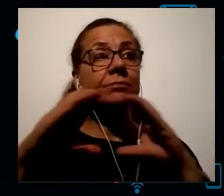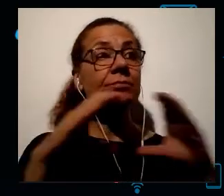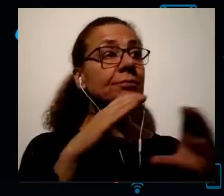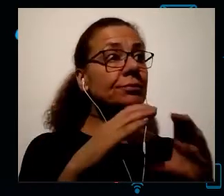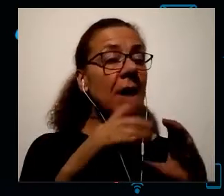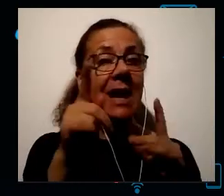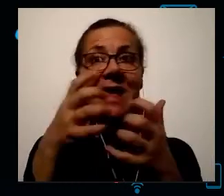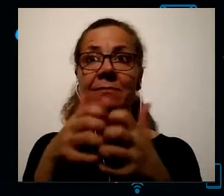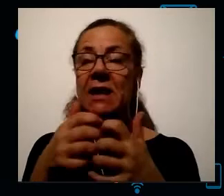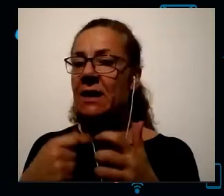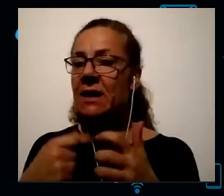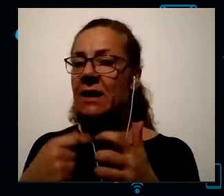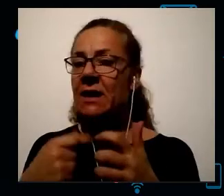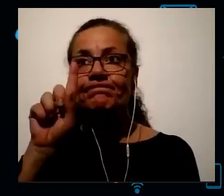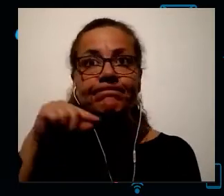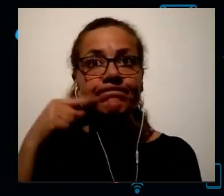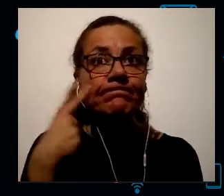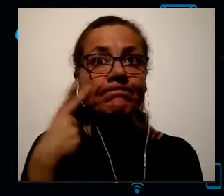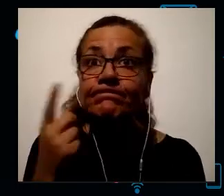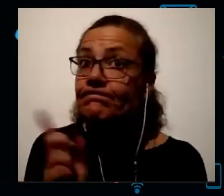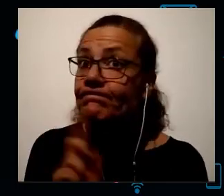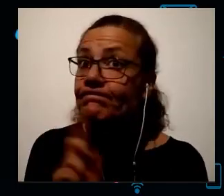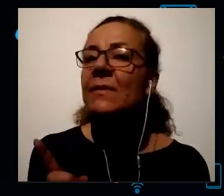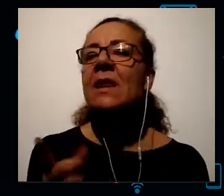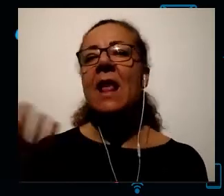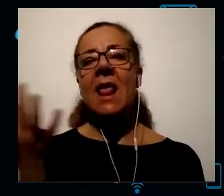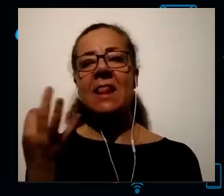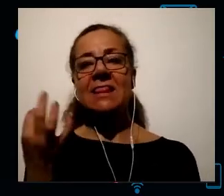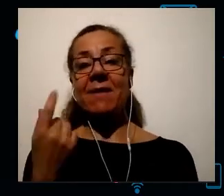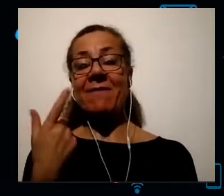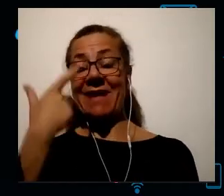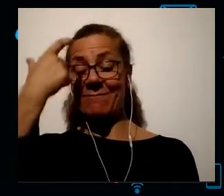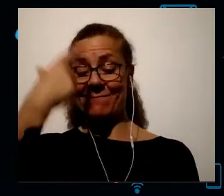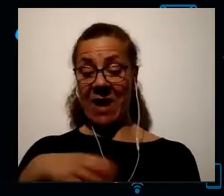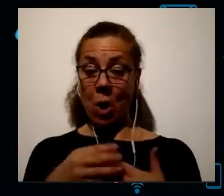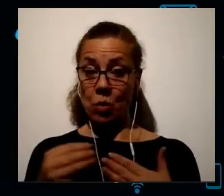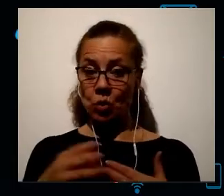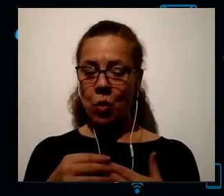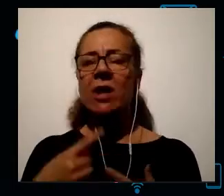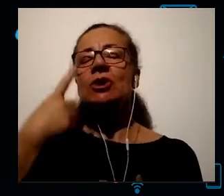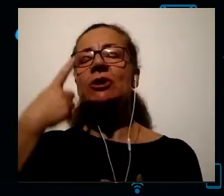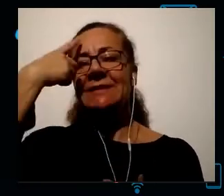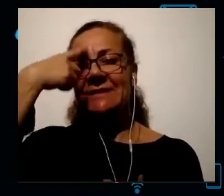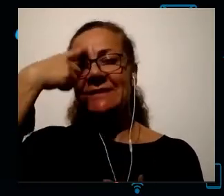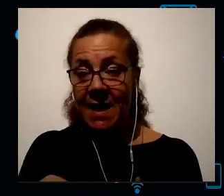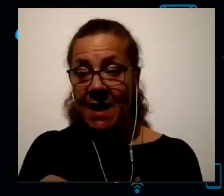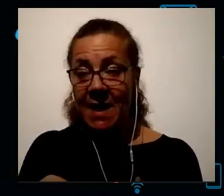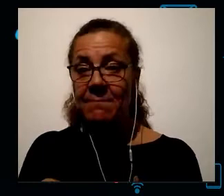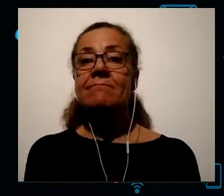ello pues implica por supuesto hacer consciente al usuario y hacerle lo más